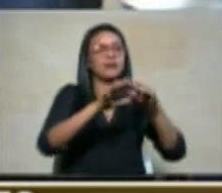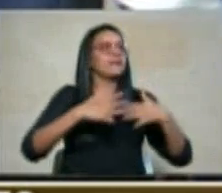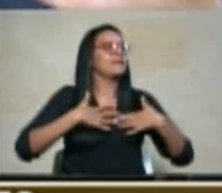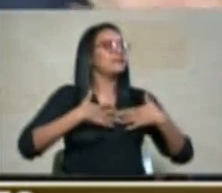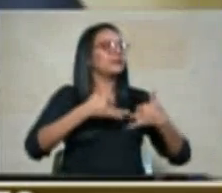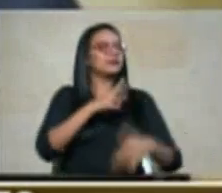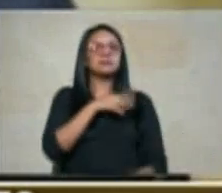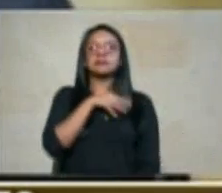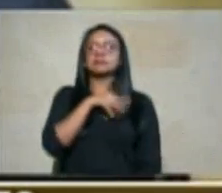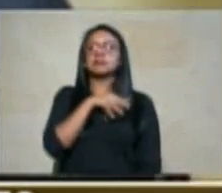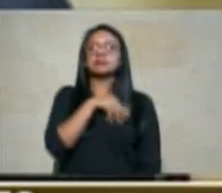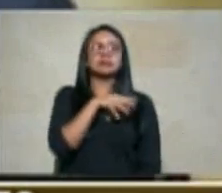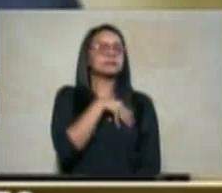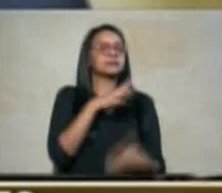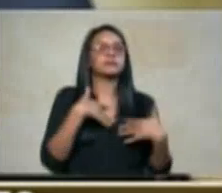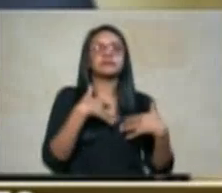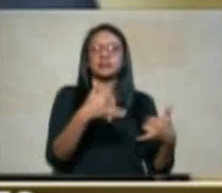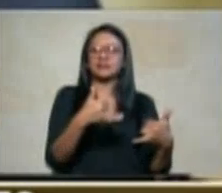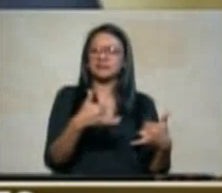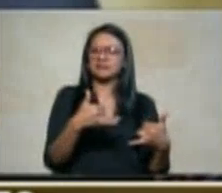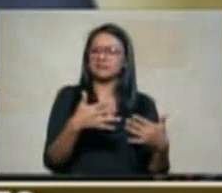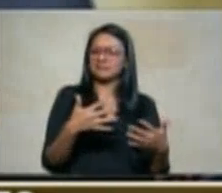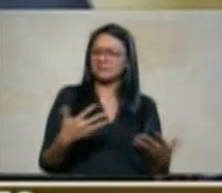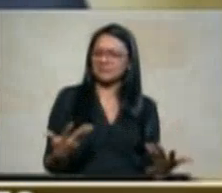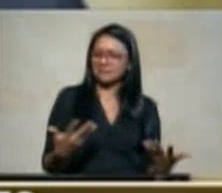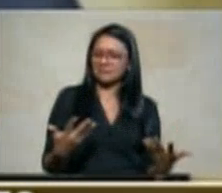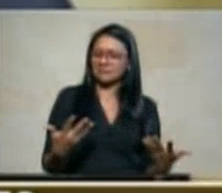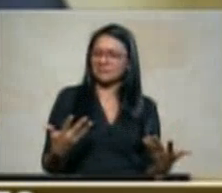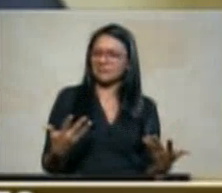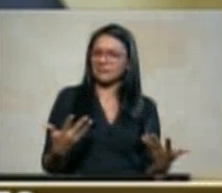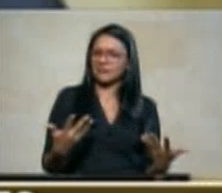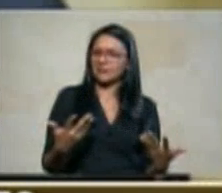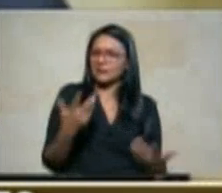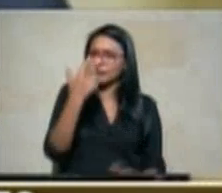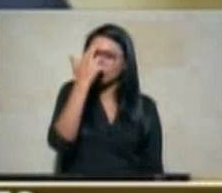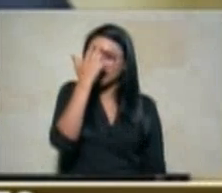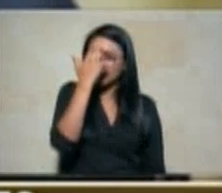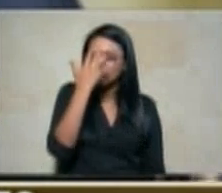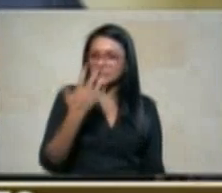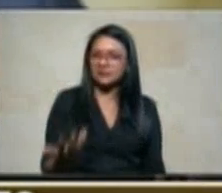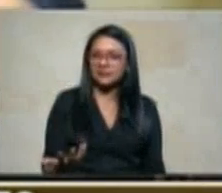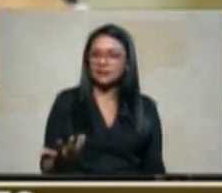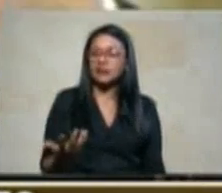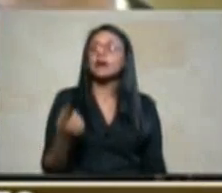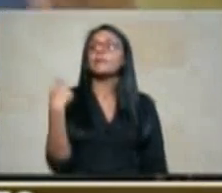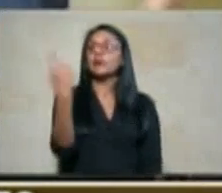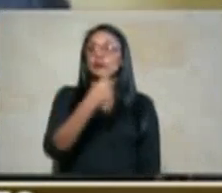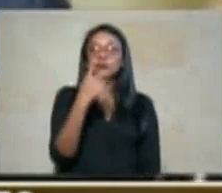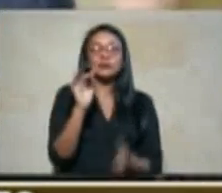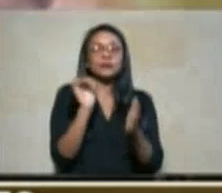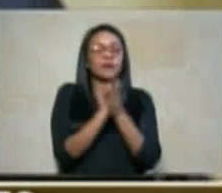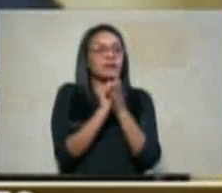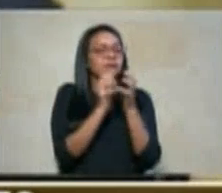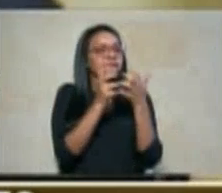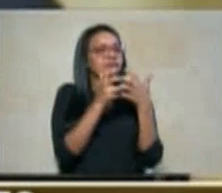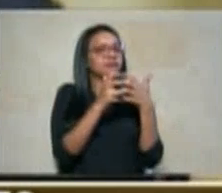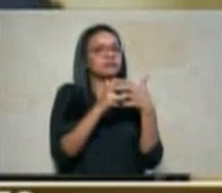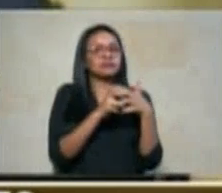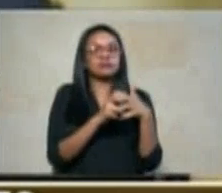feliz y contento. No podría estarlo de otra manera. Pero si todo funcionara tan